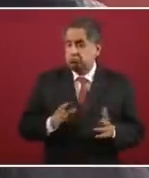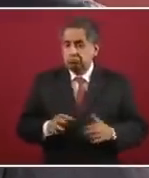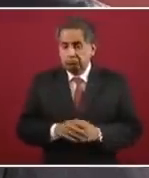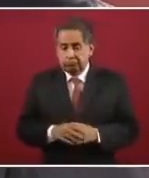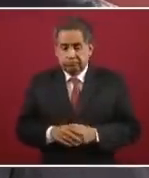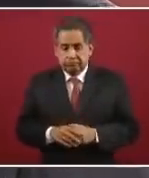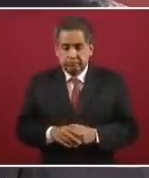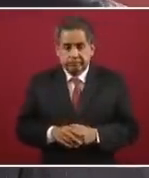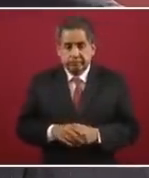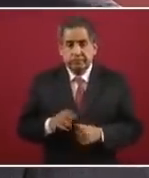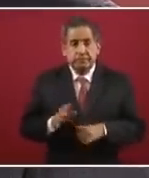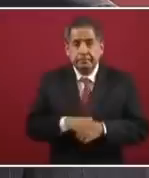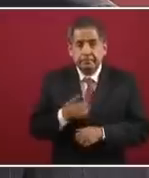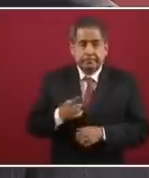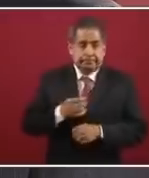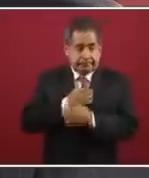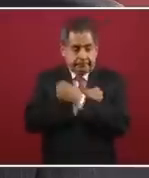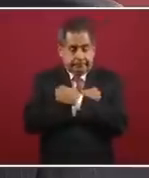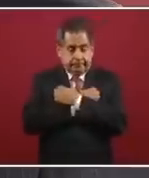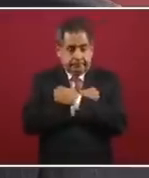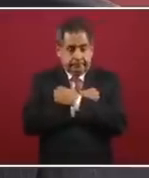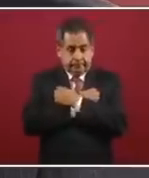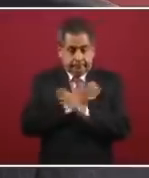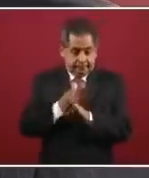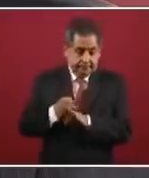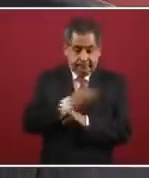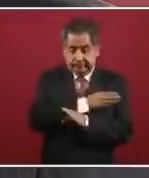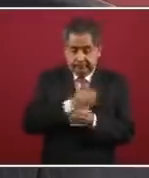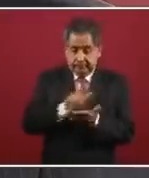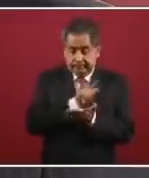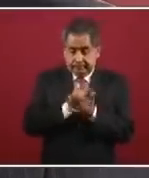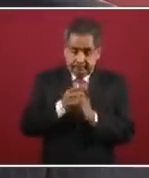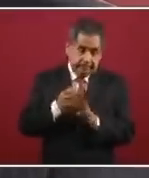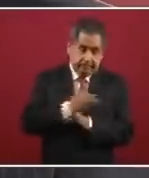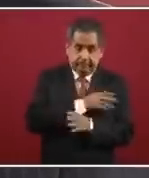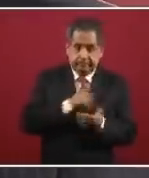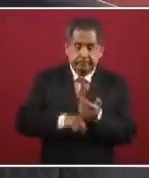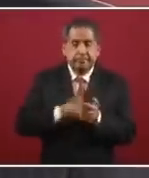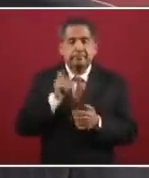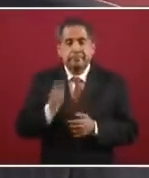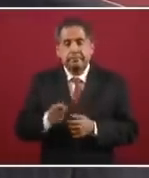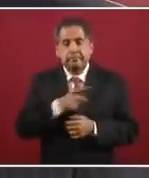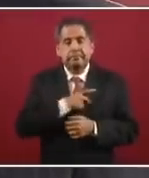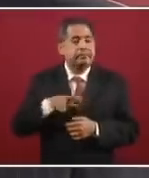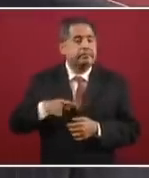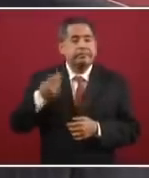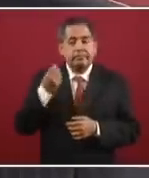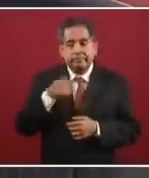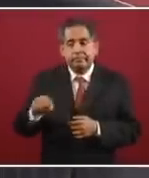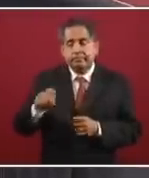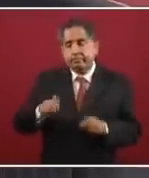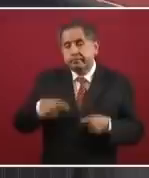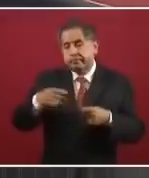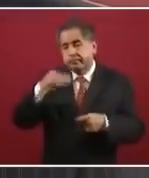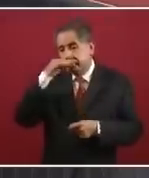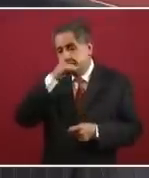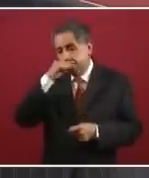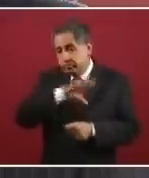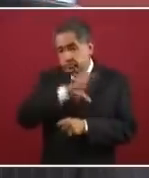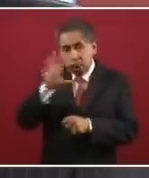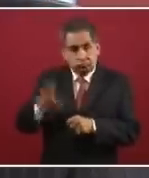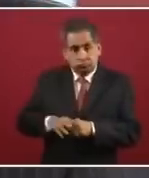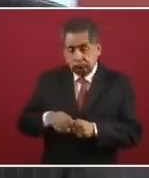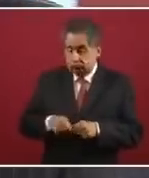porque la educación antes de esa reforma tenía que ser gratuita en todos